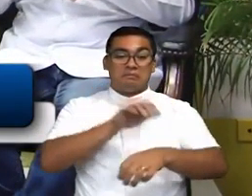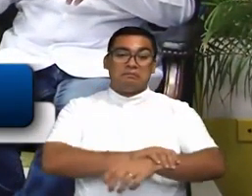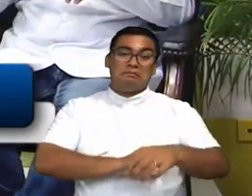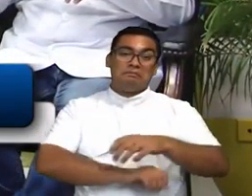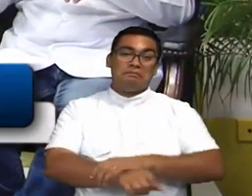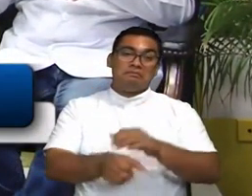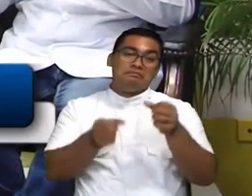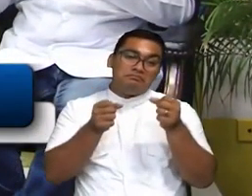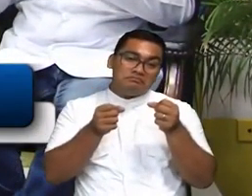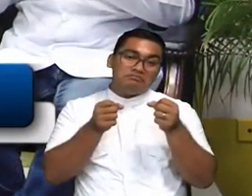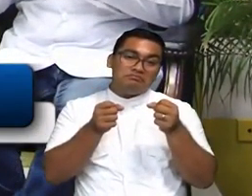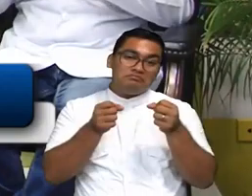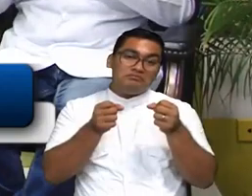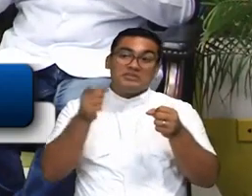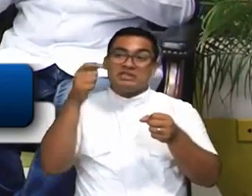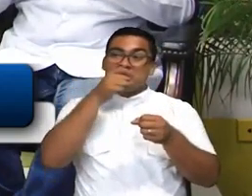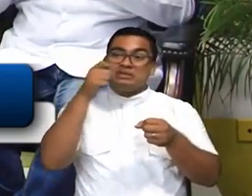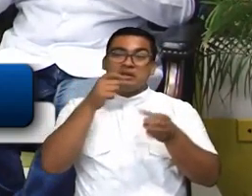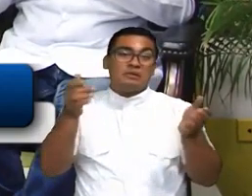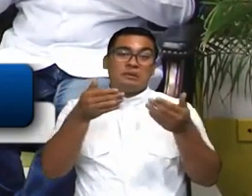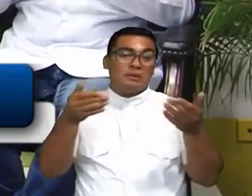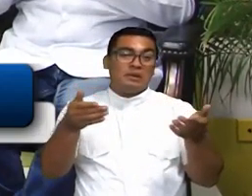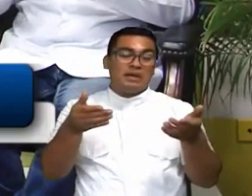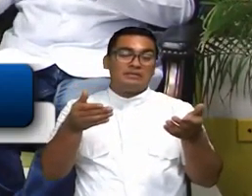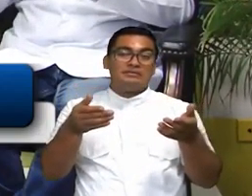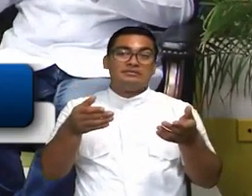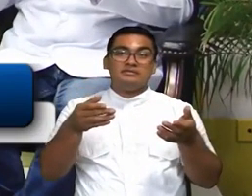de la higiene, es que ellos, por la exposición al frío,